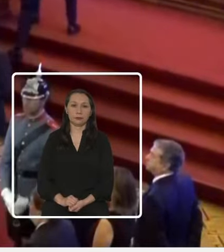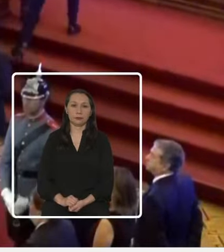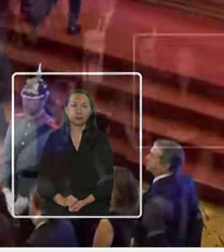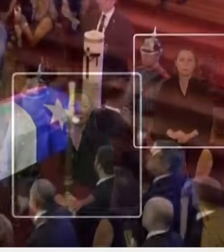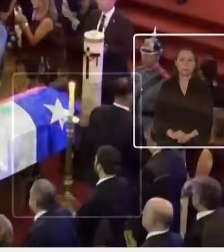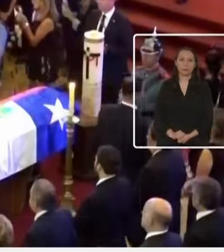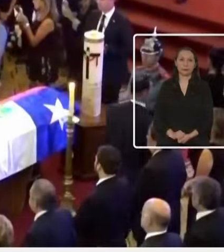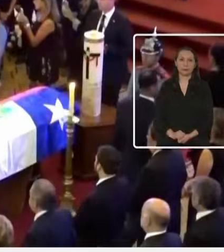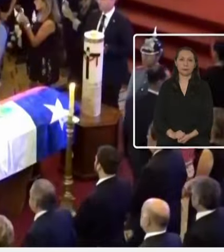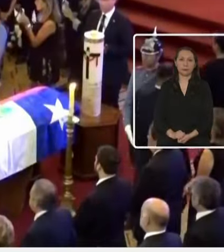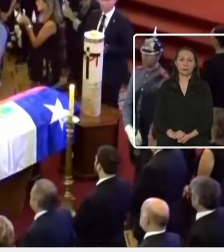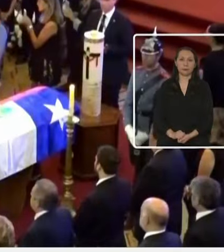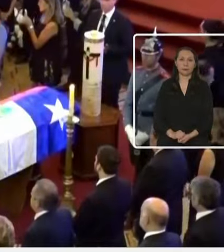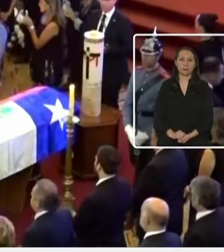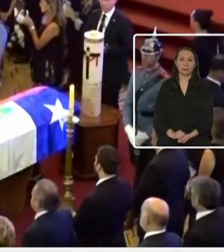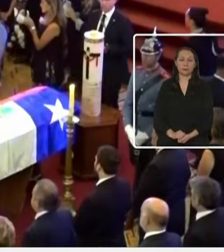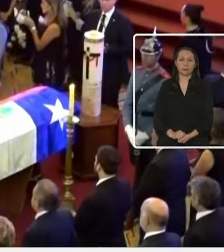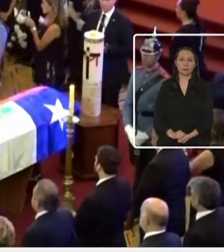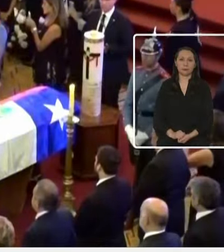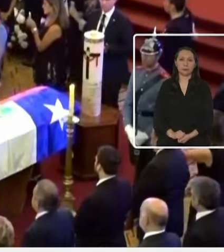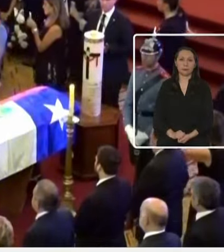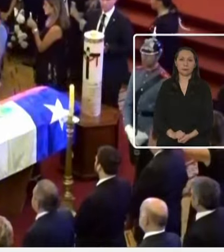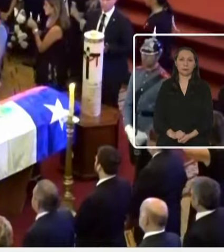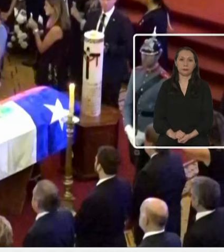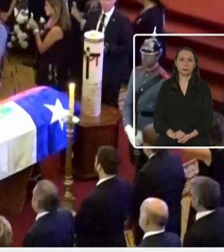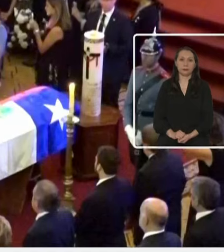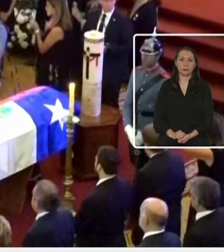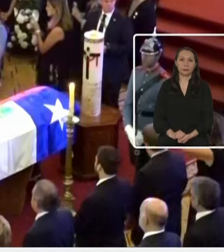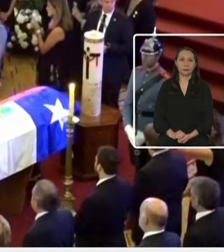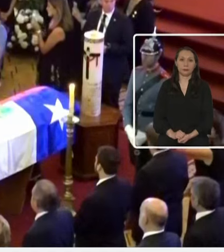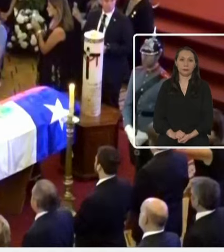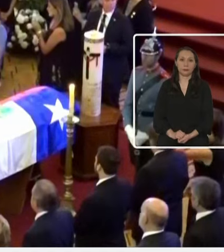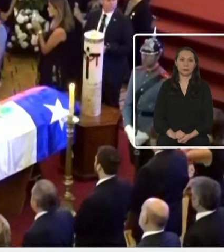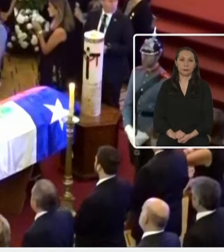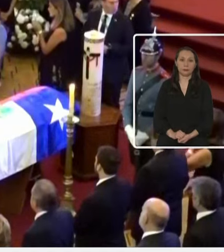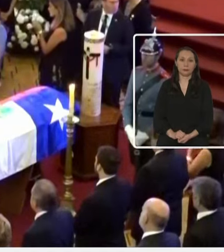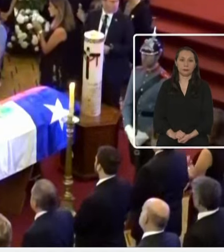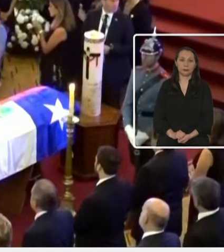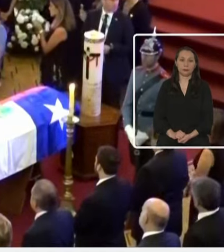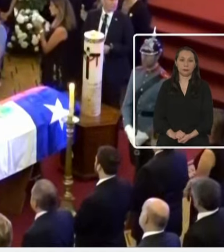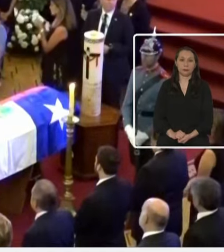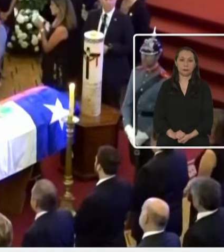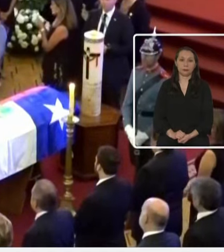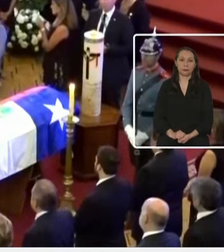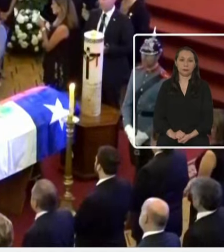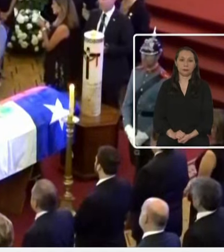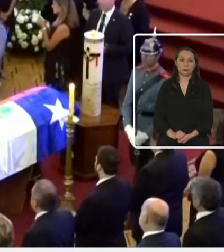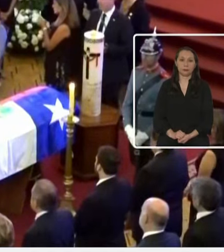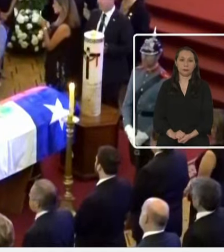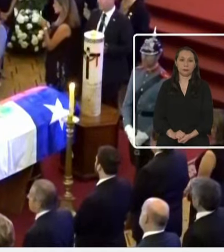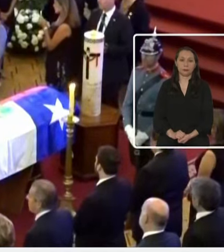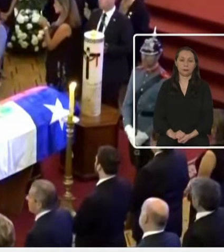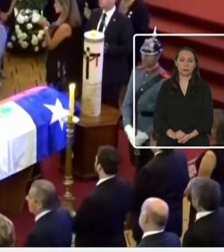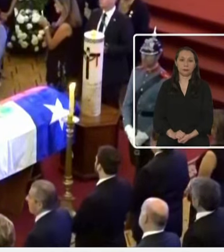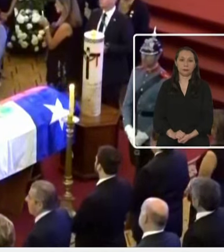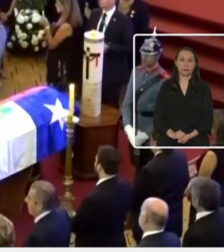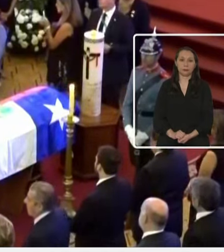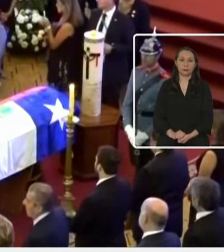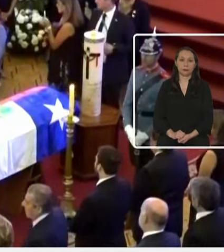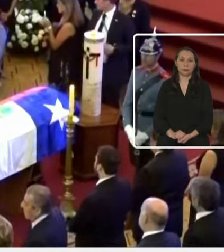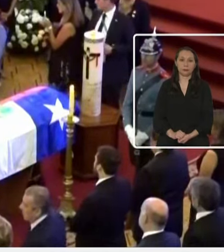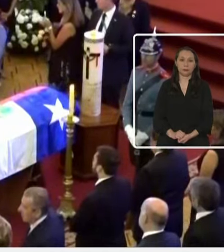en el año 2016 cuando despedimos al expresidente Patricio elwin en este caso fueron varios ritos que